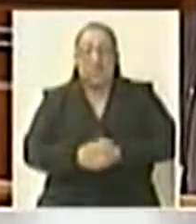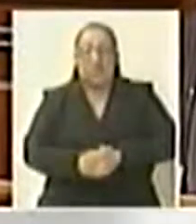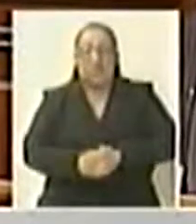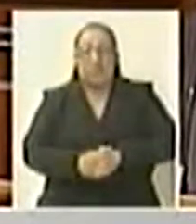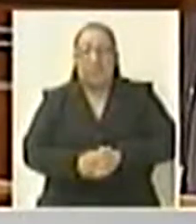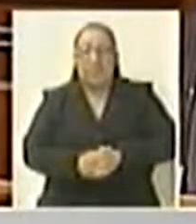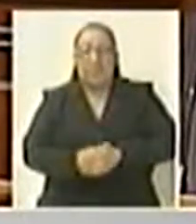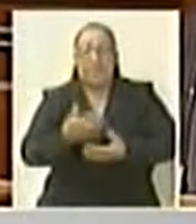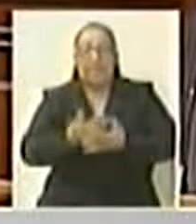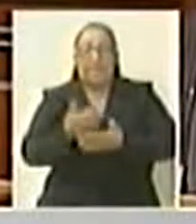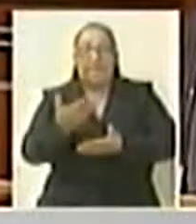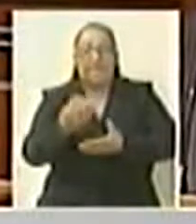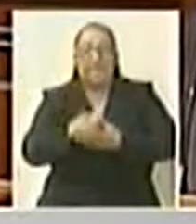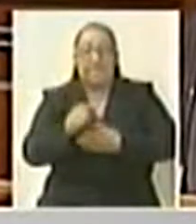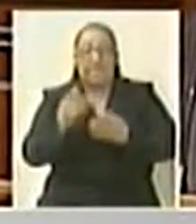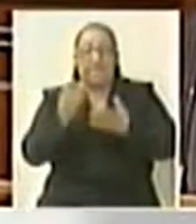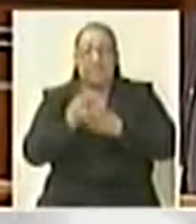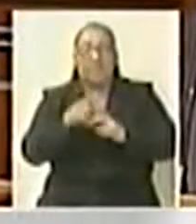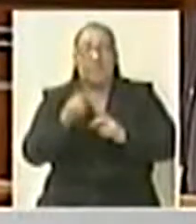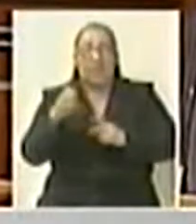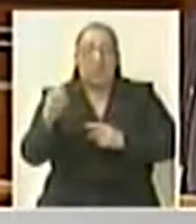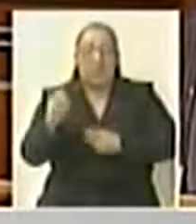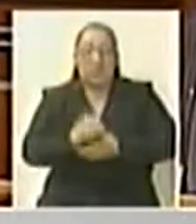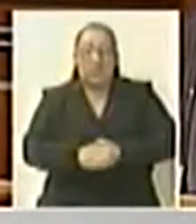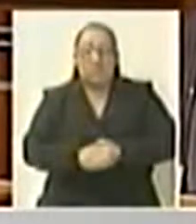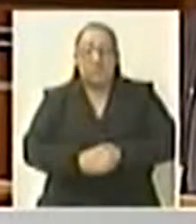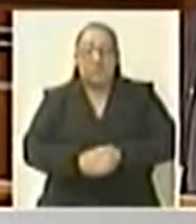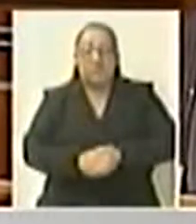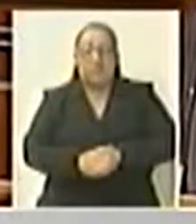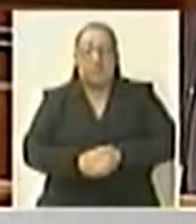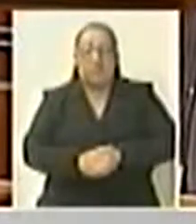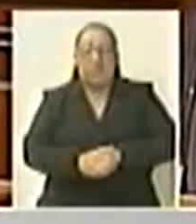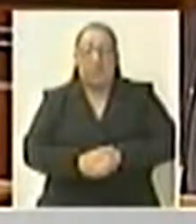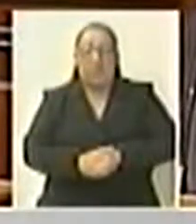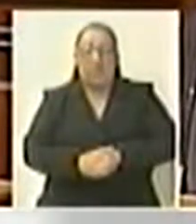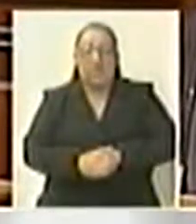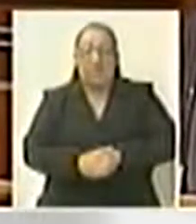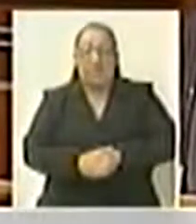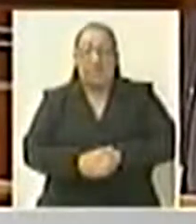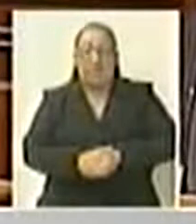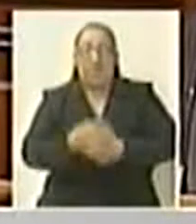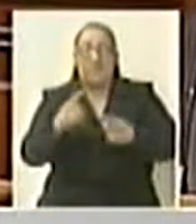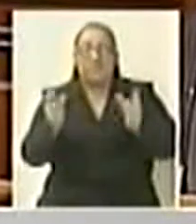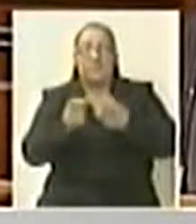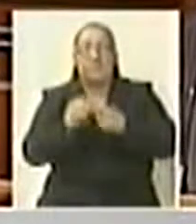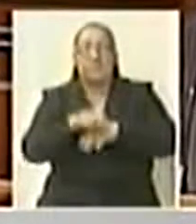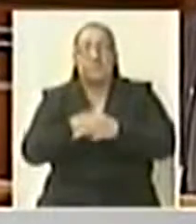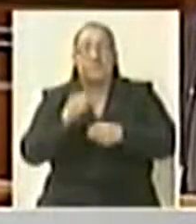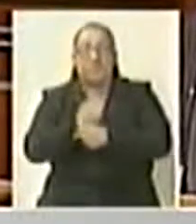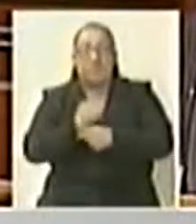tendrá que estar sustentada en un estudio técnico actuarial. Según la Comisión Nacional de